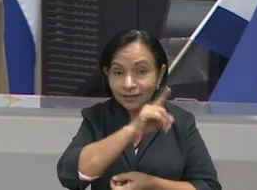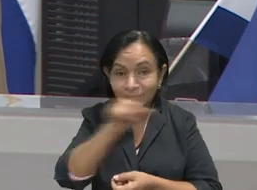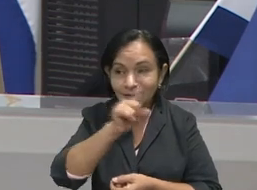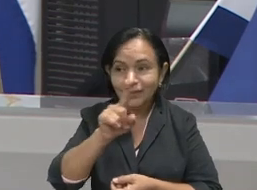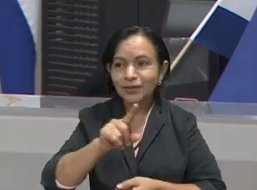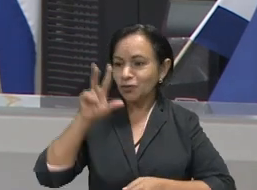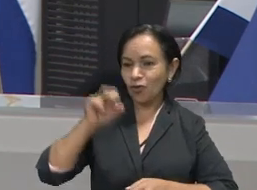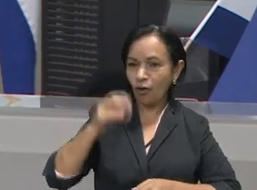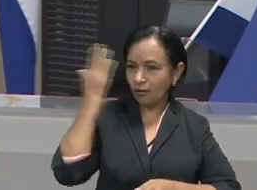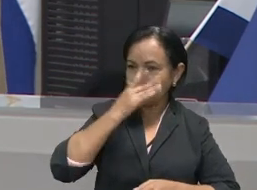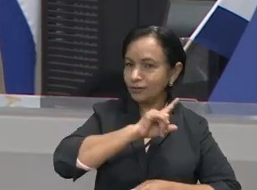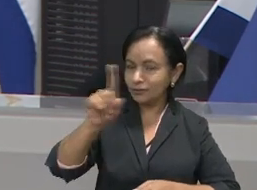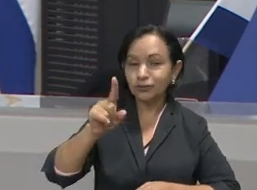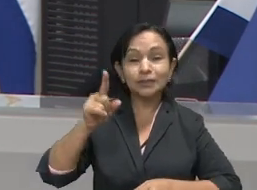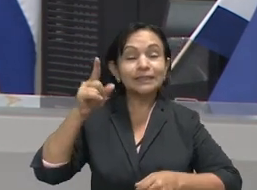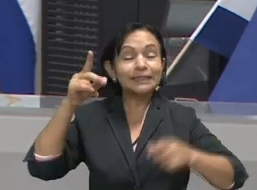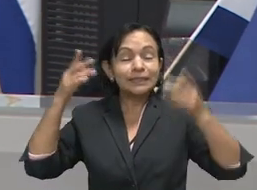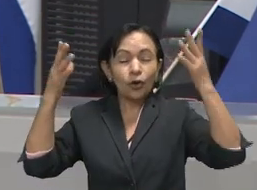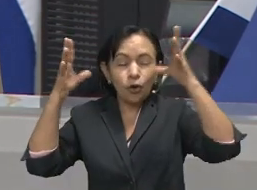una noche oscura,